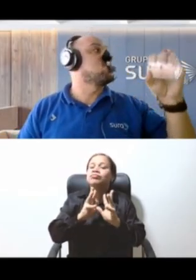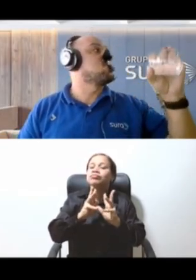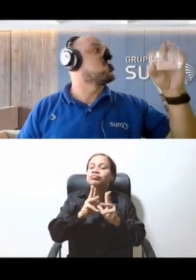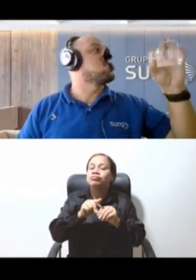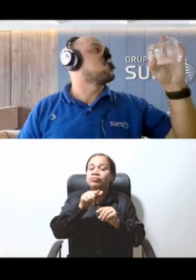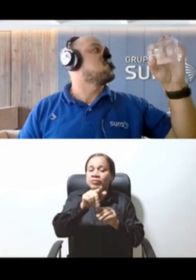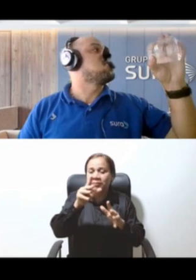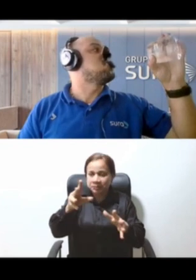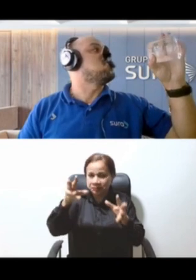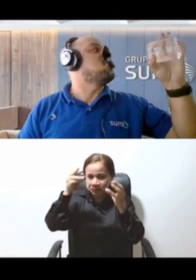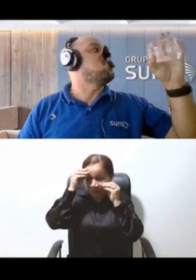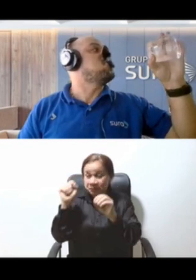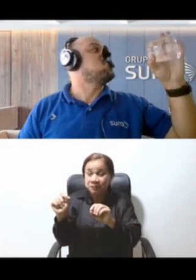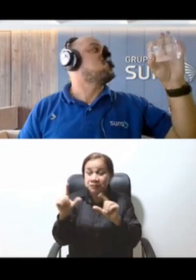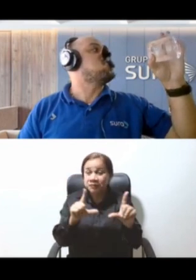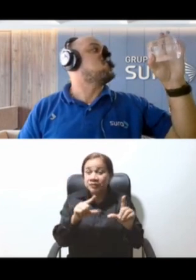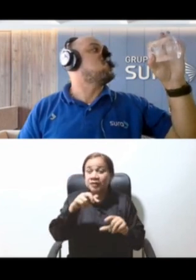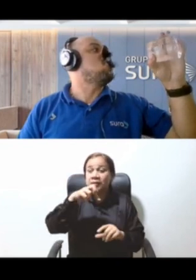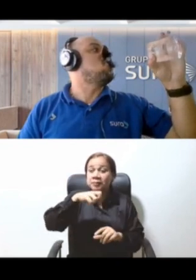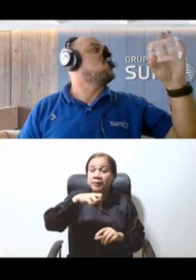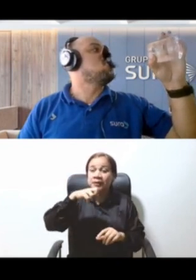perdón.